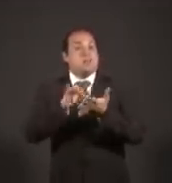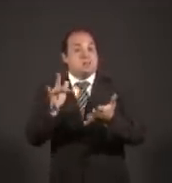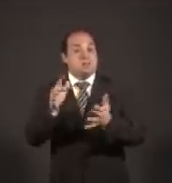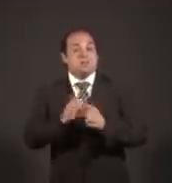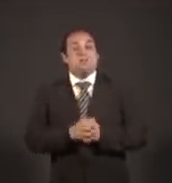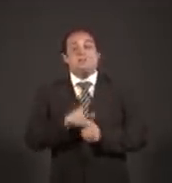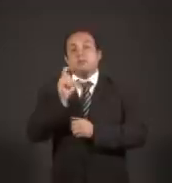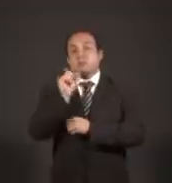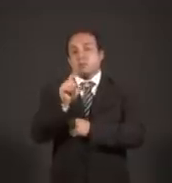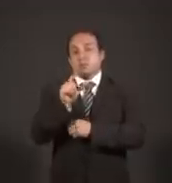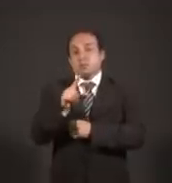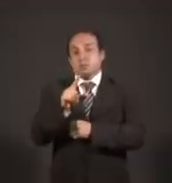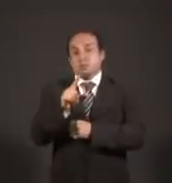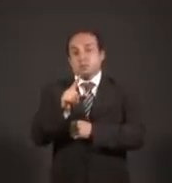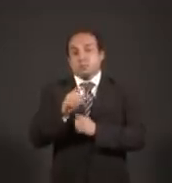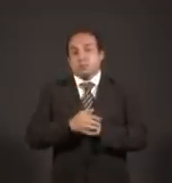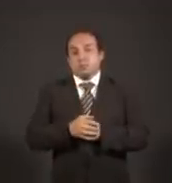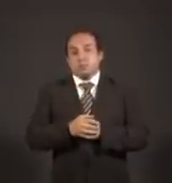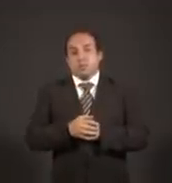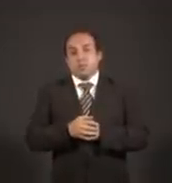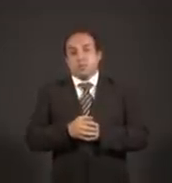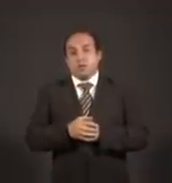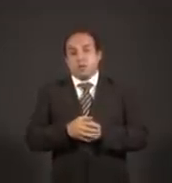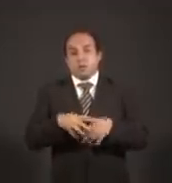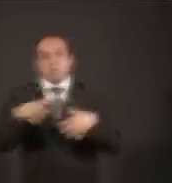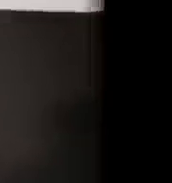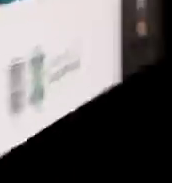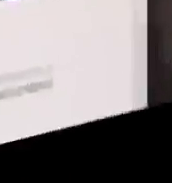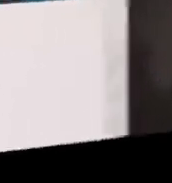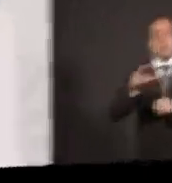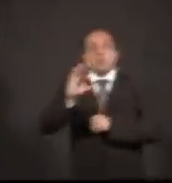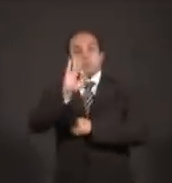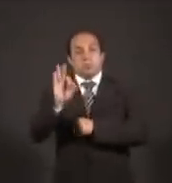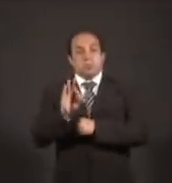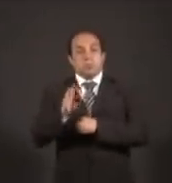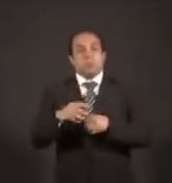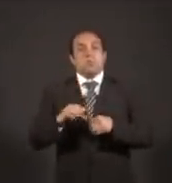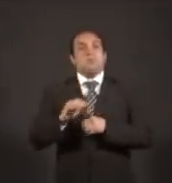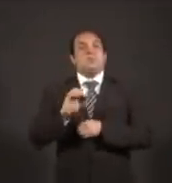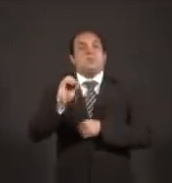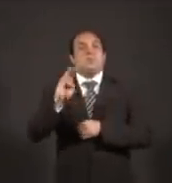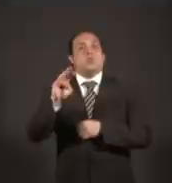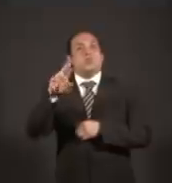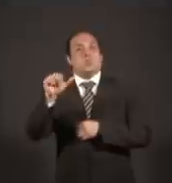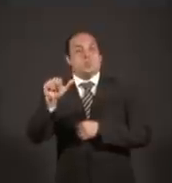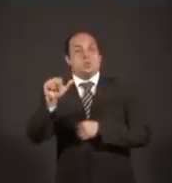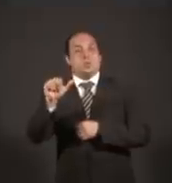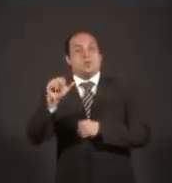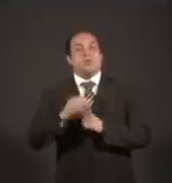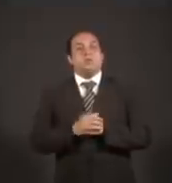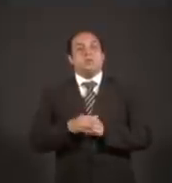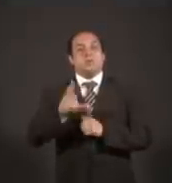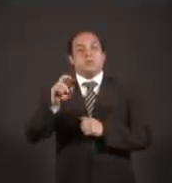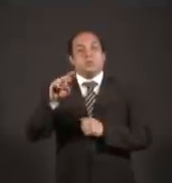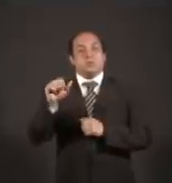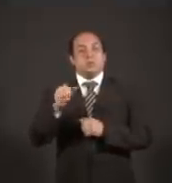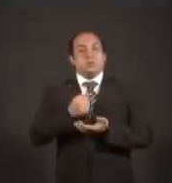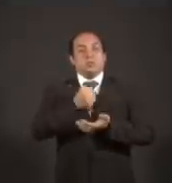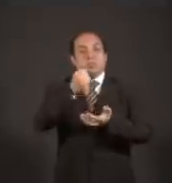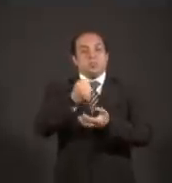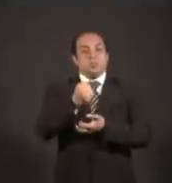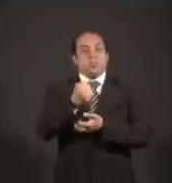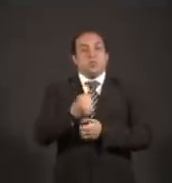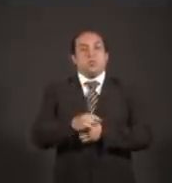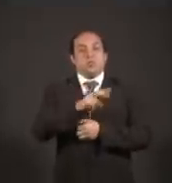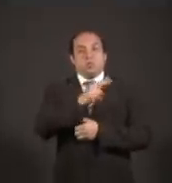sobre todo, pues un enorme agradecimiento a los habitantes de Coatepec. La inversión, como saben, 2.925 millones de